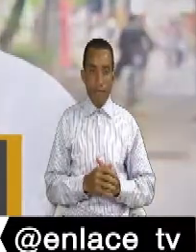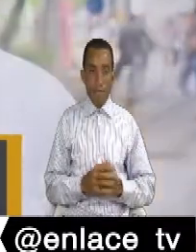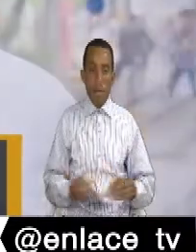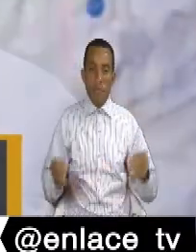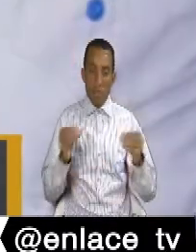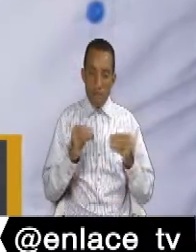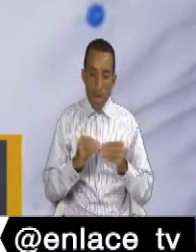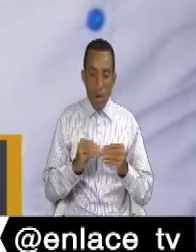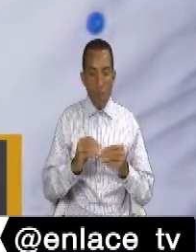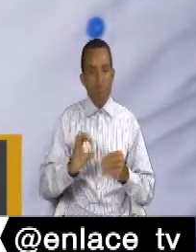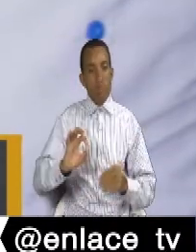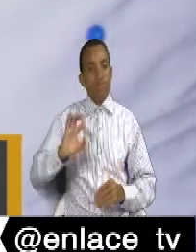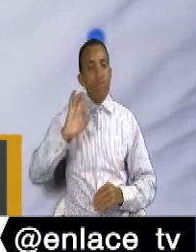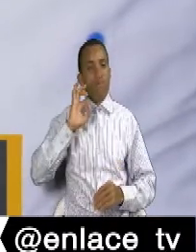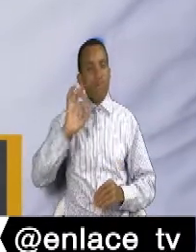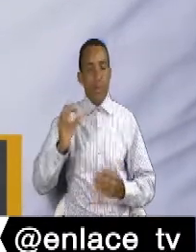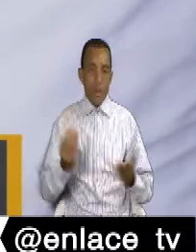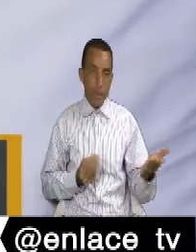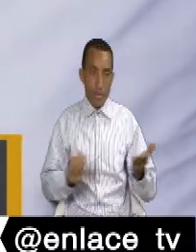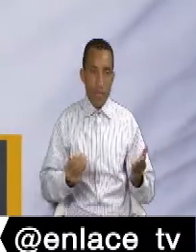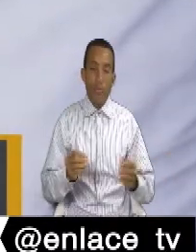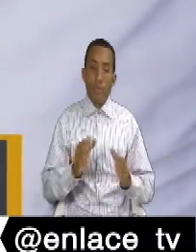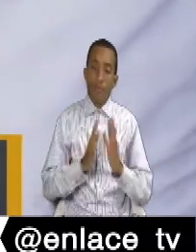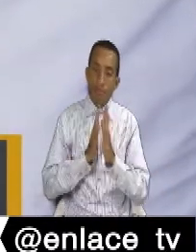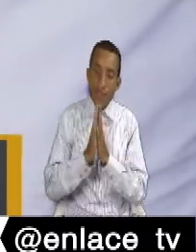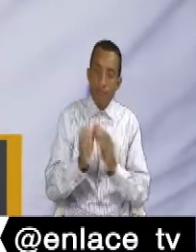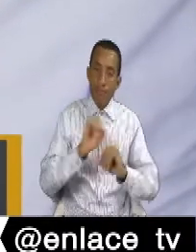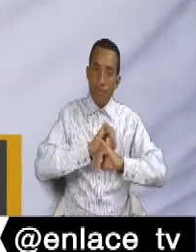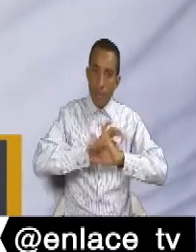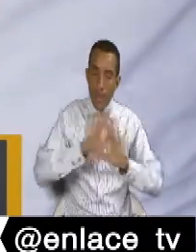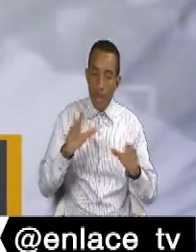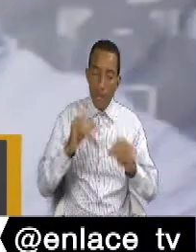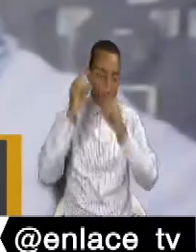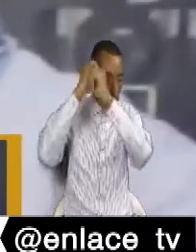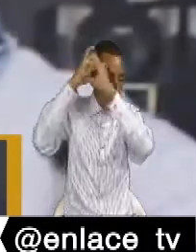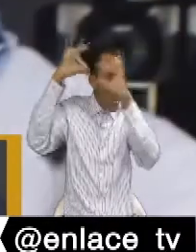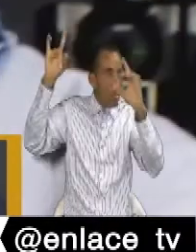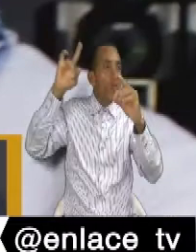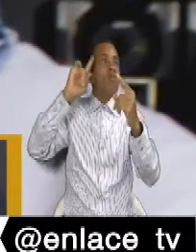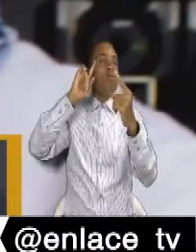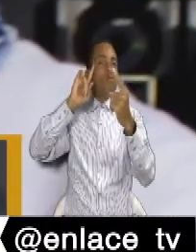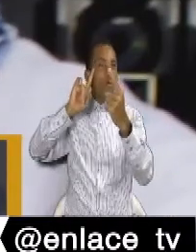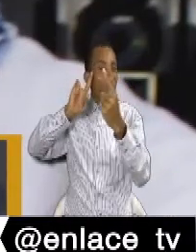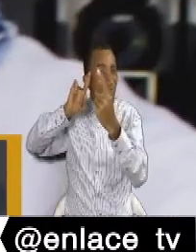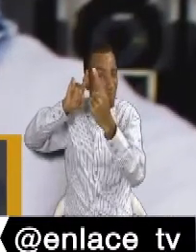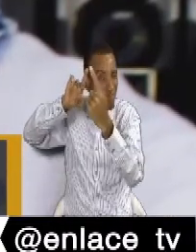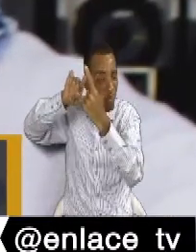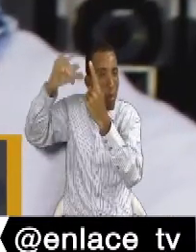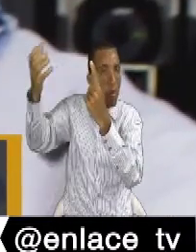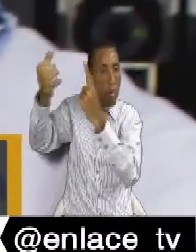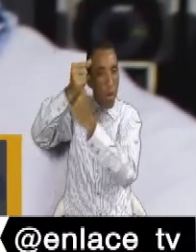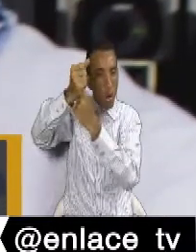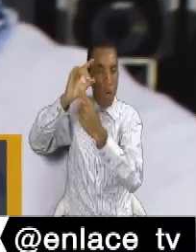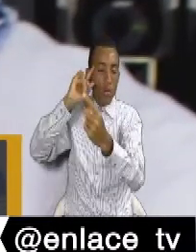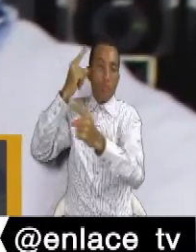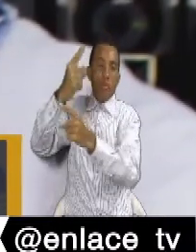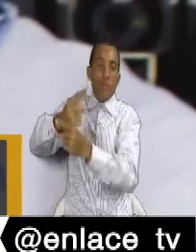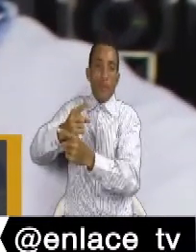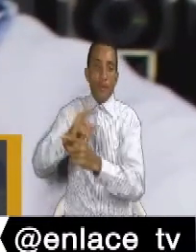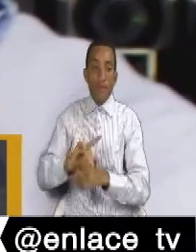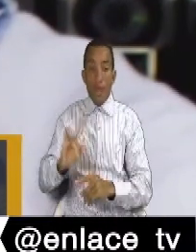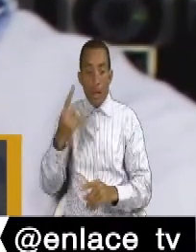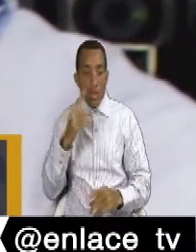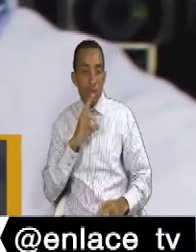del servicio. El mensaje es claro: creer en los sueños y convertirlos en objetivos cumplidos, en medio de las dificultades, pero con la